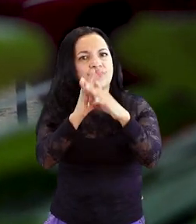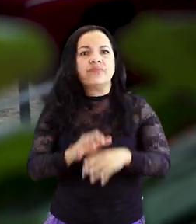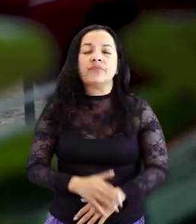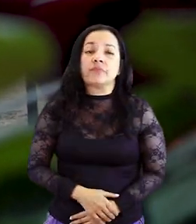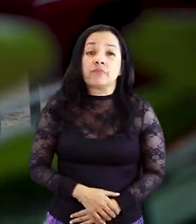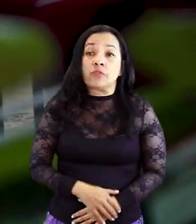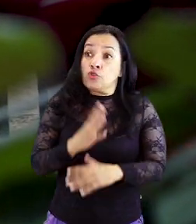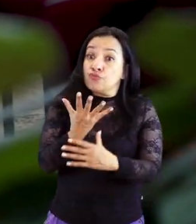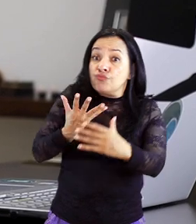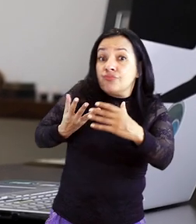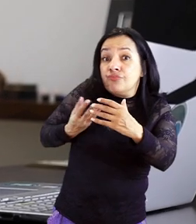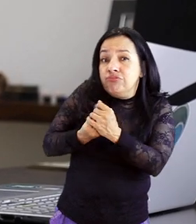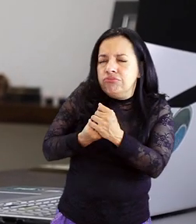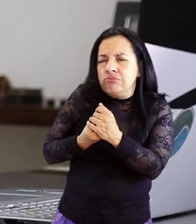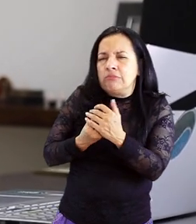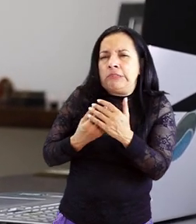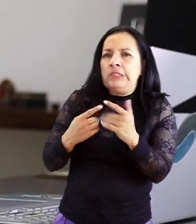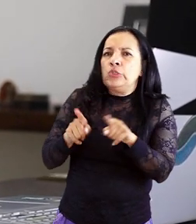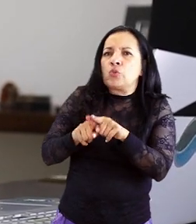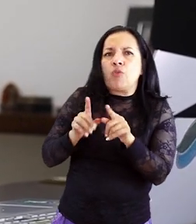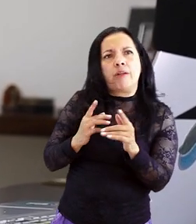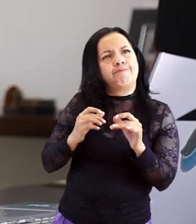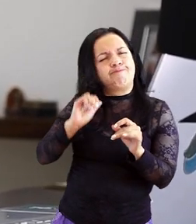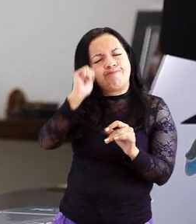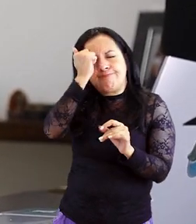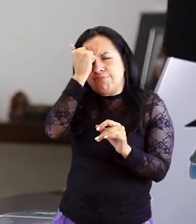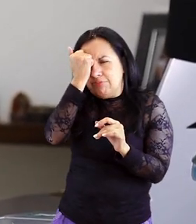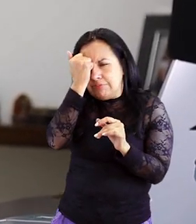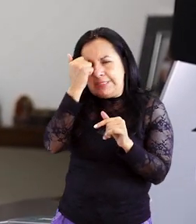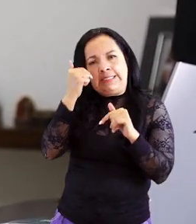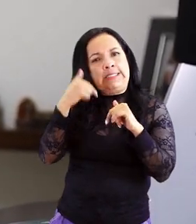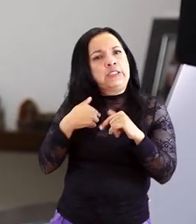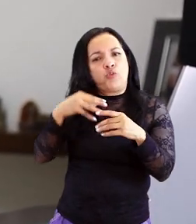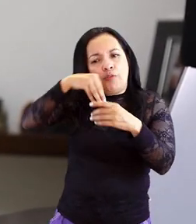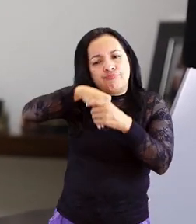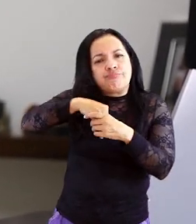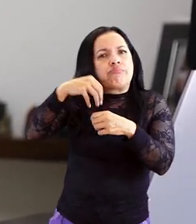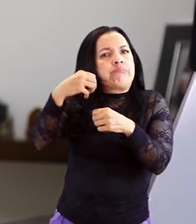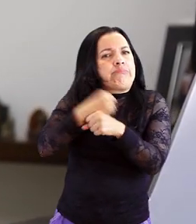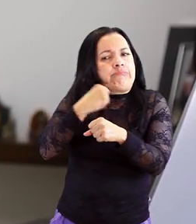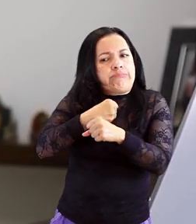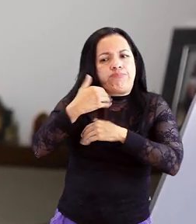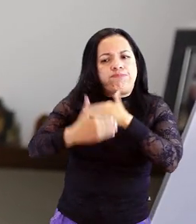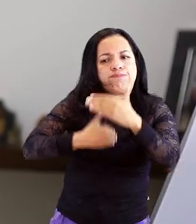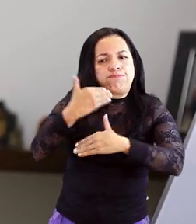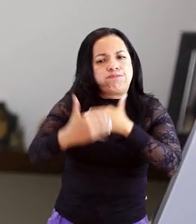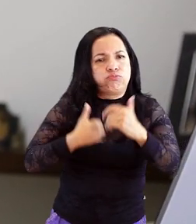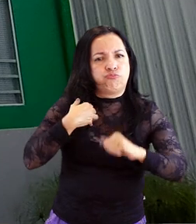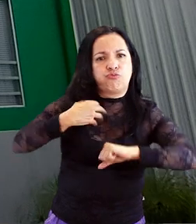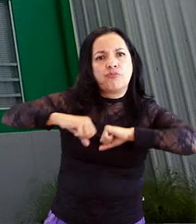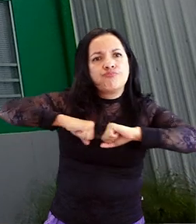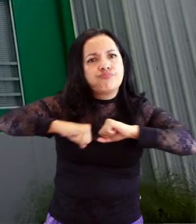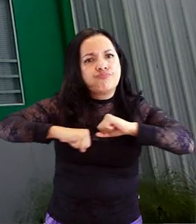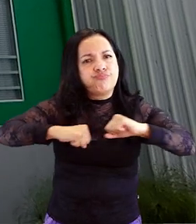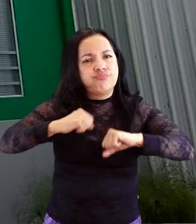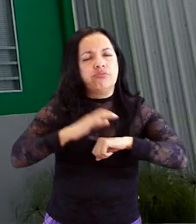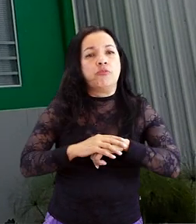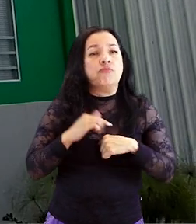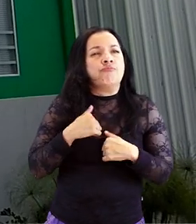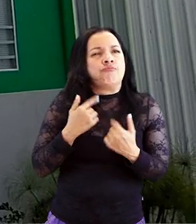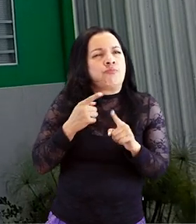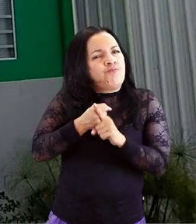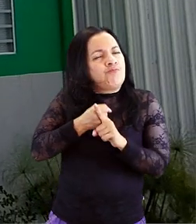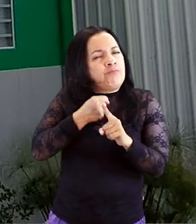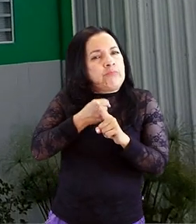enfocamos. La inclusión se vuelve parte fundamental en el desarrollo de nuestras